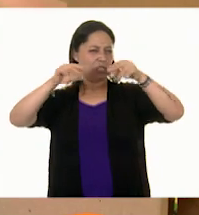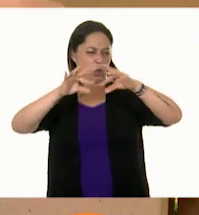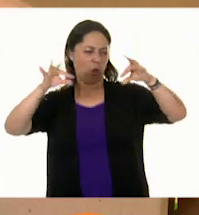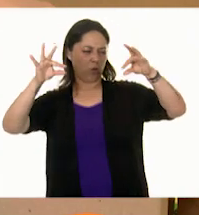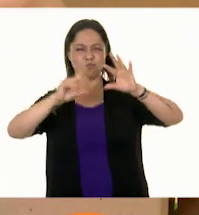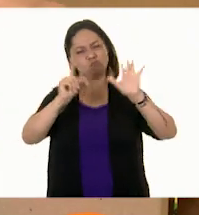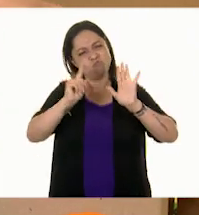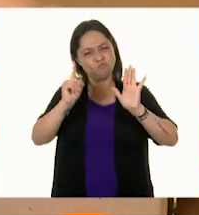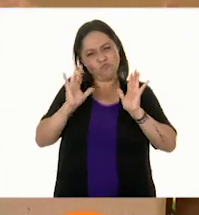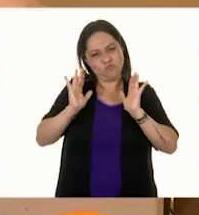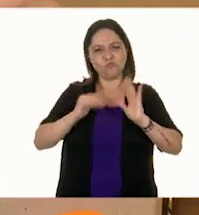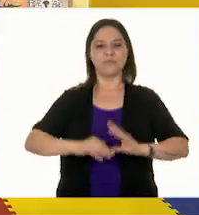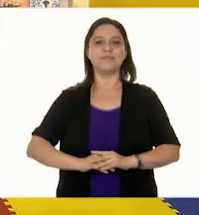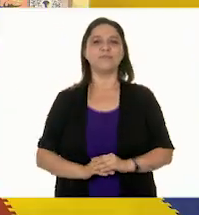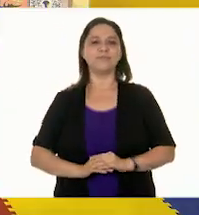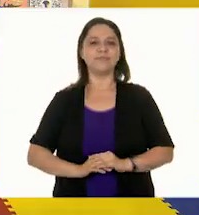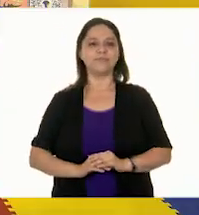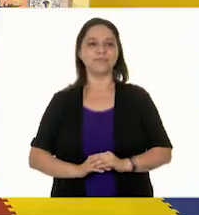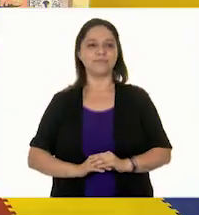listón.